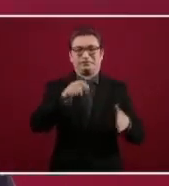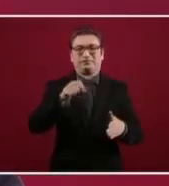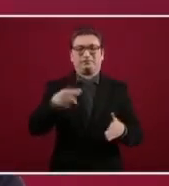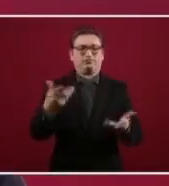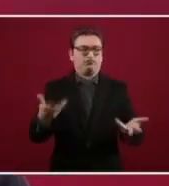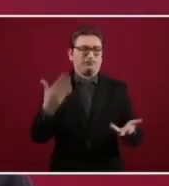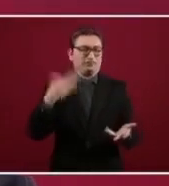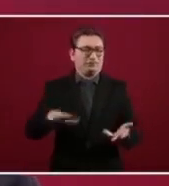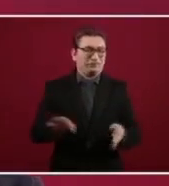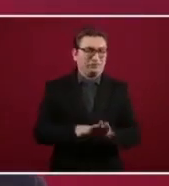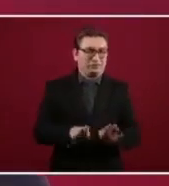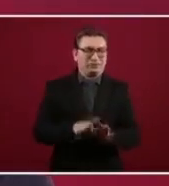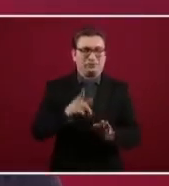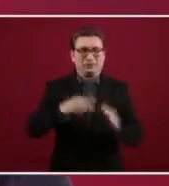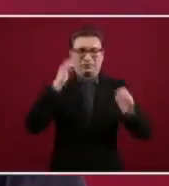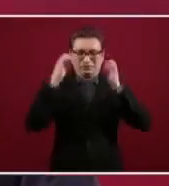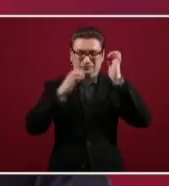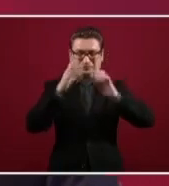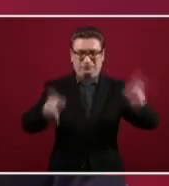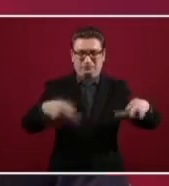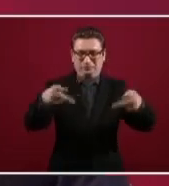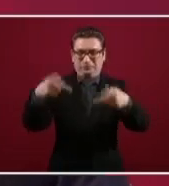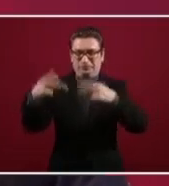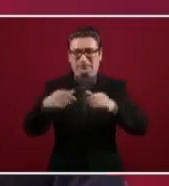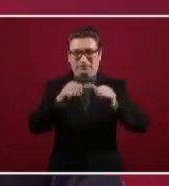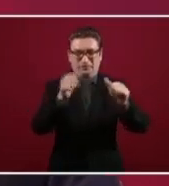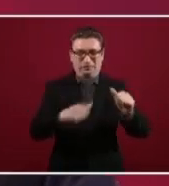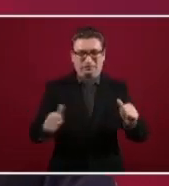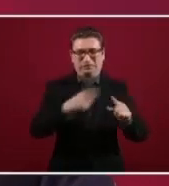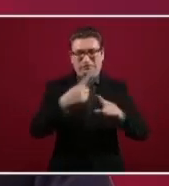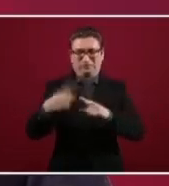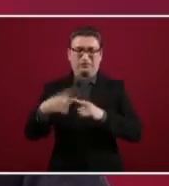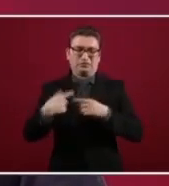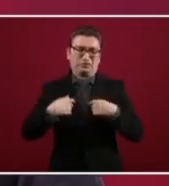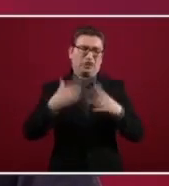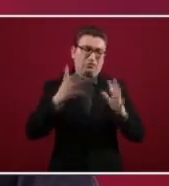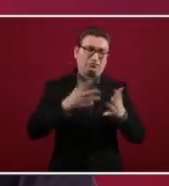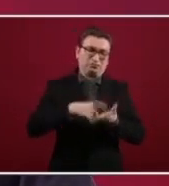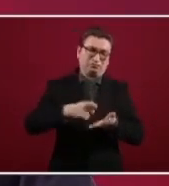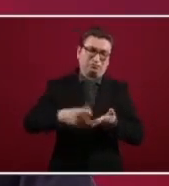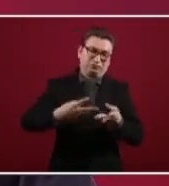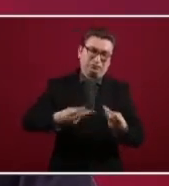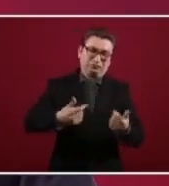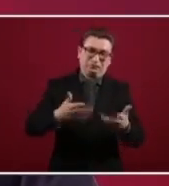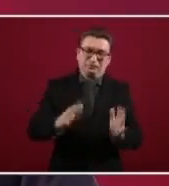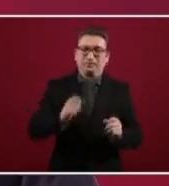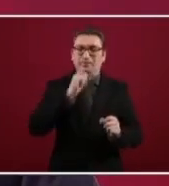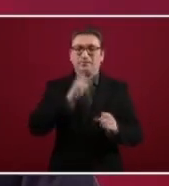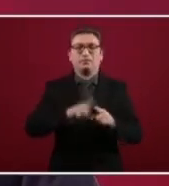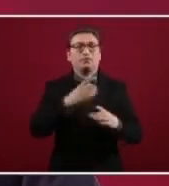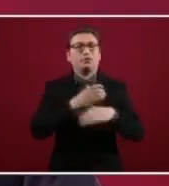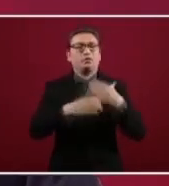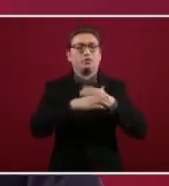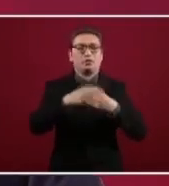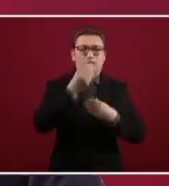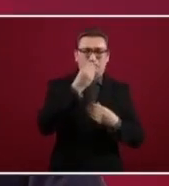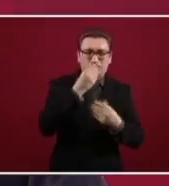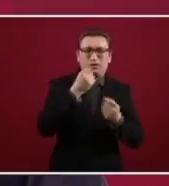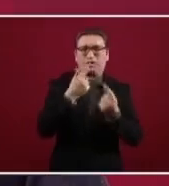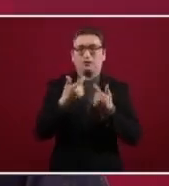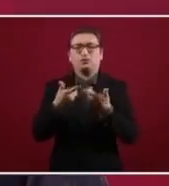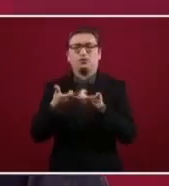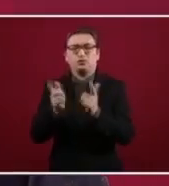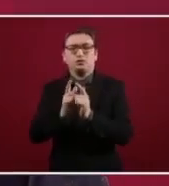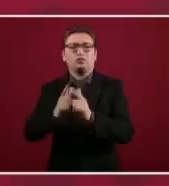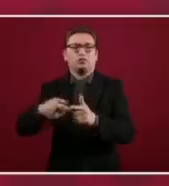esta exposición y venta de artesanías y también de comestibles de cooperativas